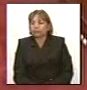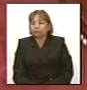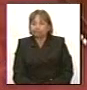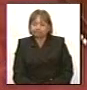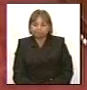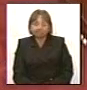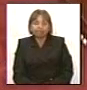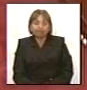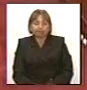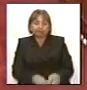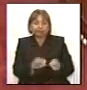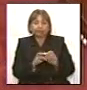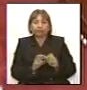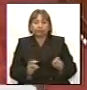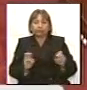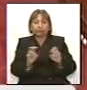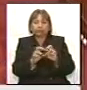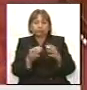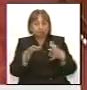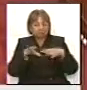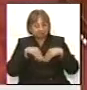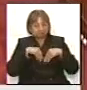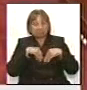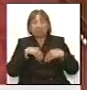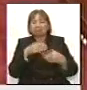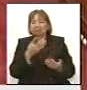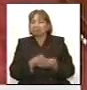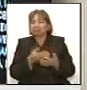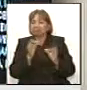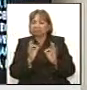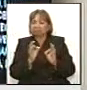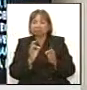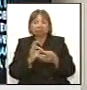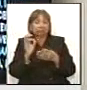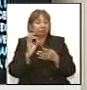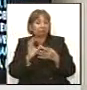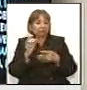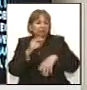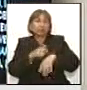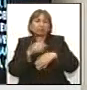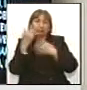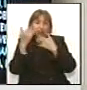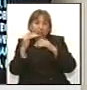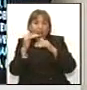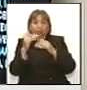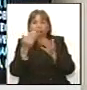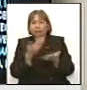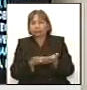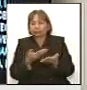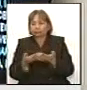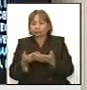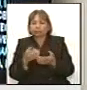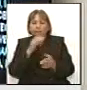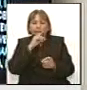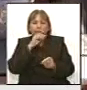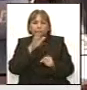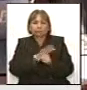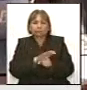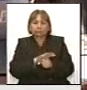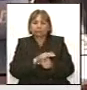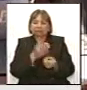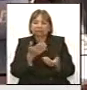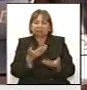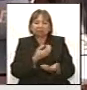El Pleno del Congreso aprobó establecer disposiciones excepcionales y de carácter temporal para dar cumplimiento a las obligaciones del Estado